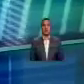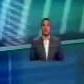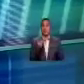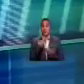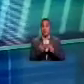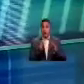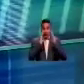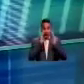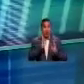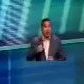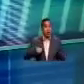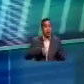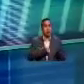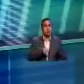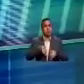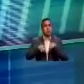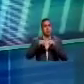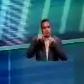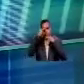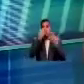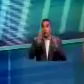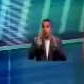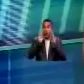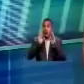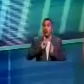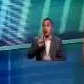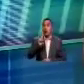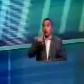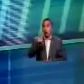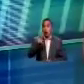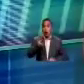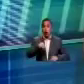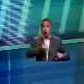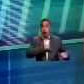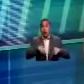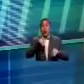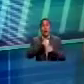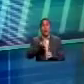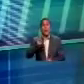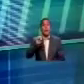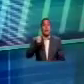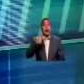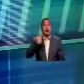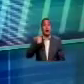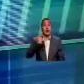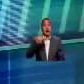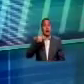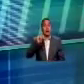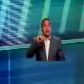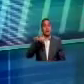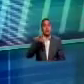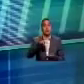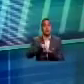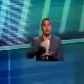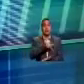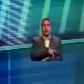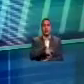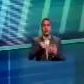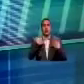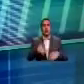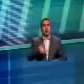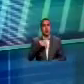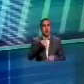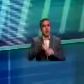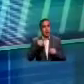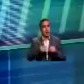Muchísimas gracias por su amable sintonía. Seguimos con más y atención porque dos sismos con epicentro en Machachi, provincia de Pichincha, fueron sentidos en Quito y